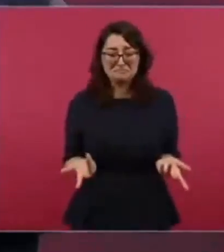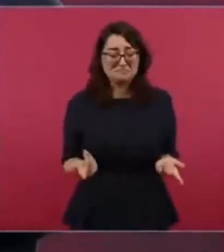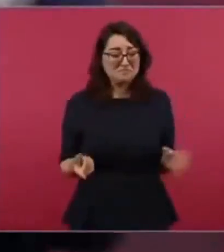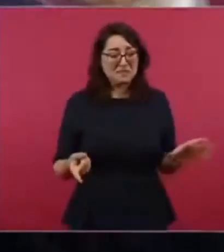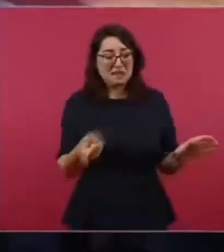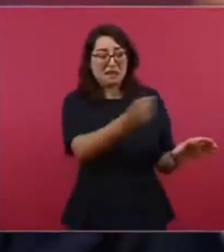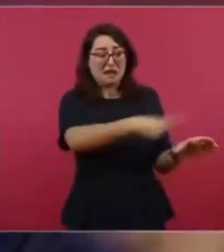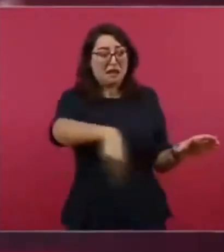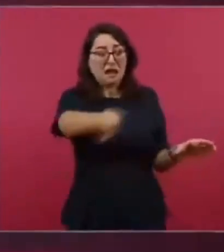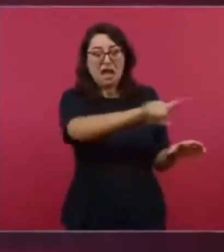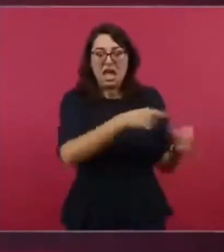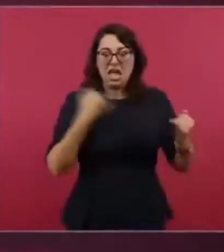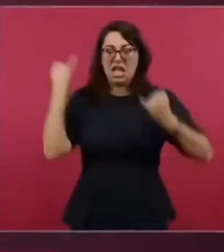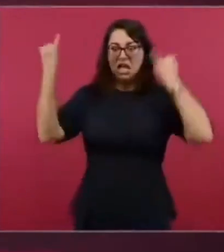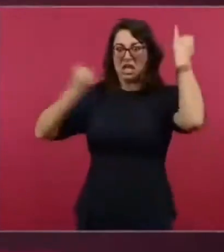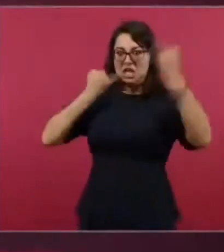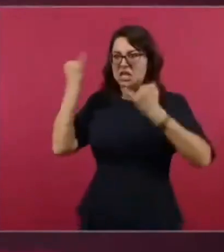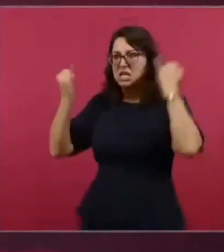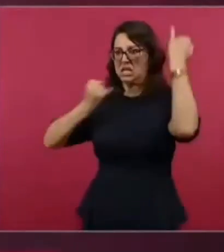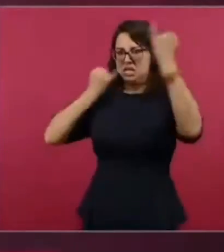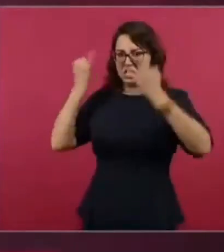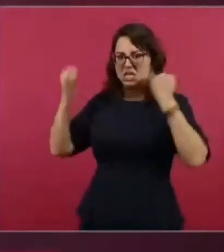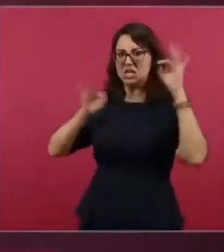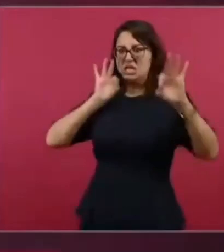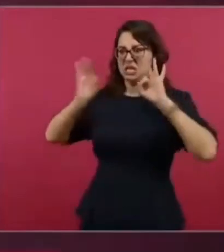nos ocupemos